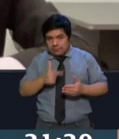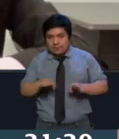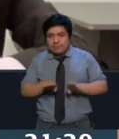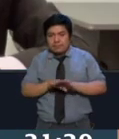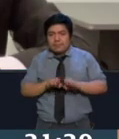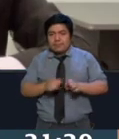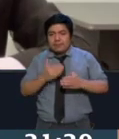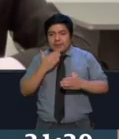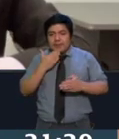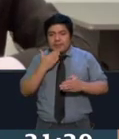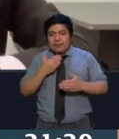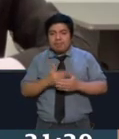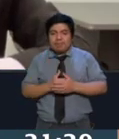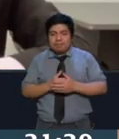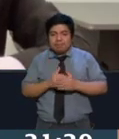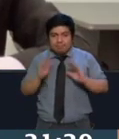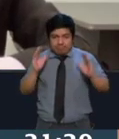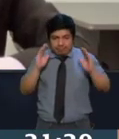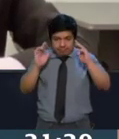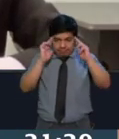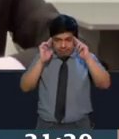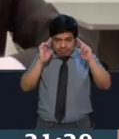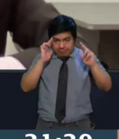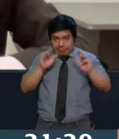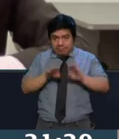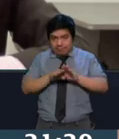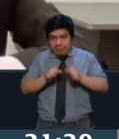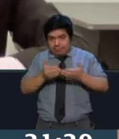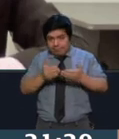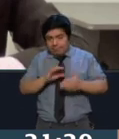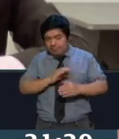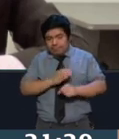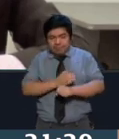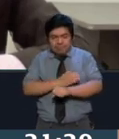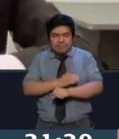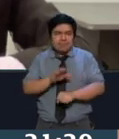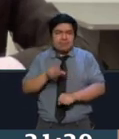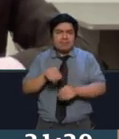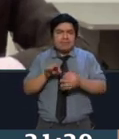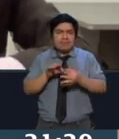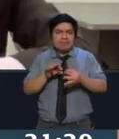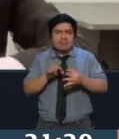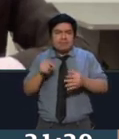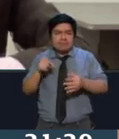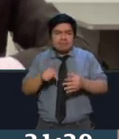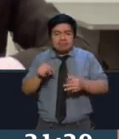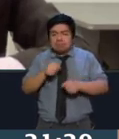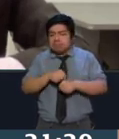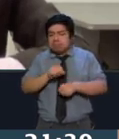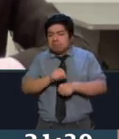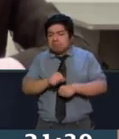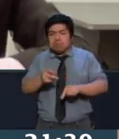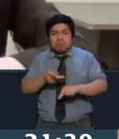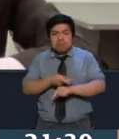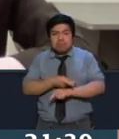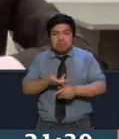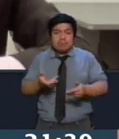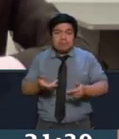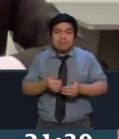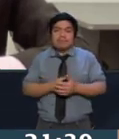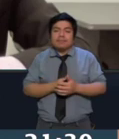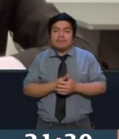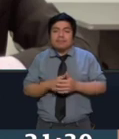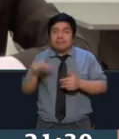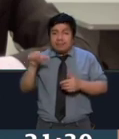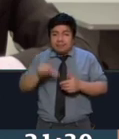Estimado Braulio, muy buenas noches a todas y todos. Qué bueno que nos acompañes. Cuéntanos qué traes para nosotros esta semana. Bueno, hoy